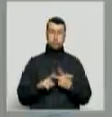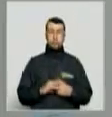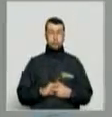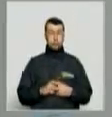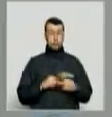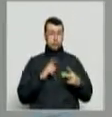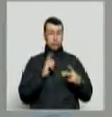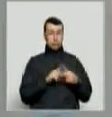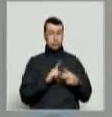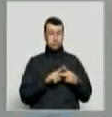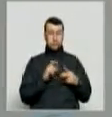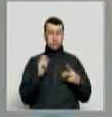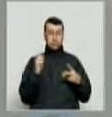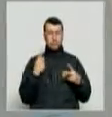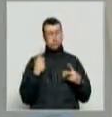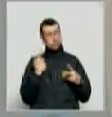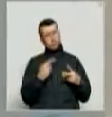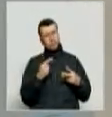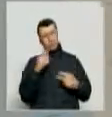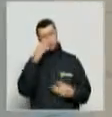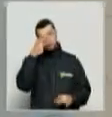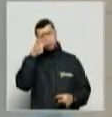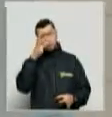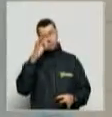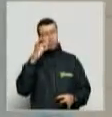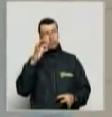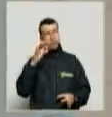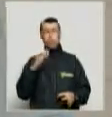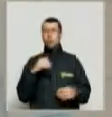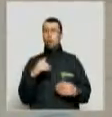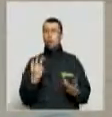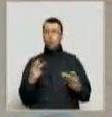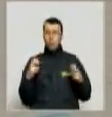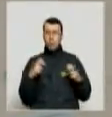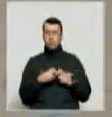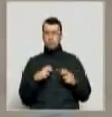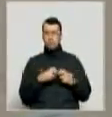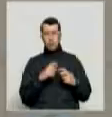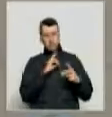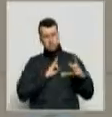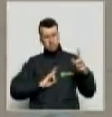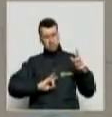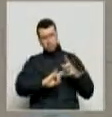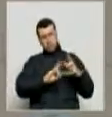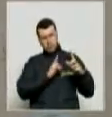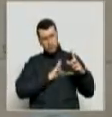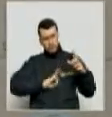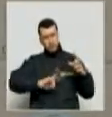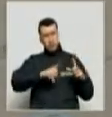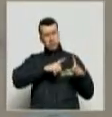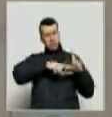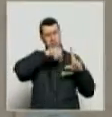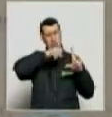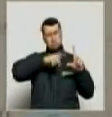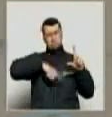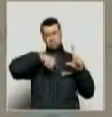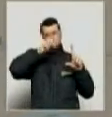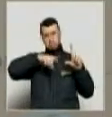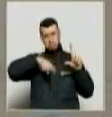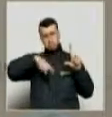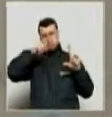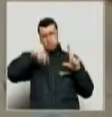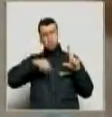En la primera hoja vamos a ver el trazado eléctrico cardiográfico. Entonces vemos que nos va a